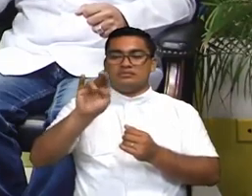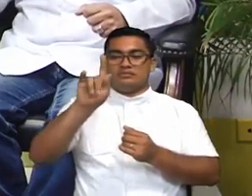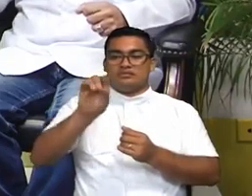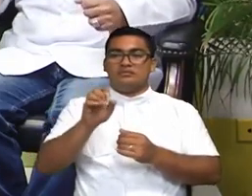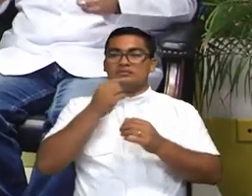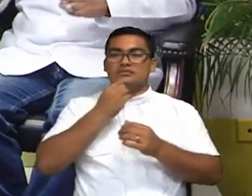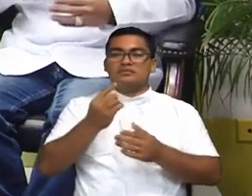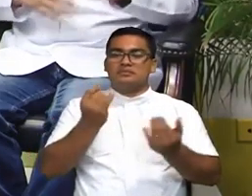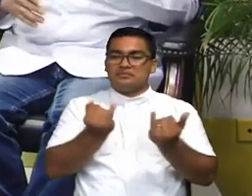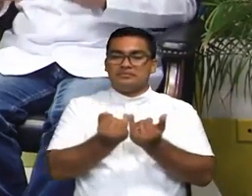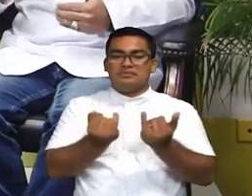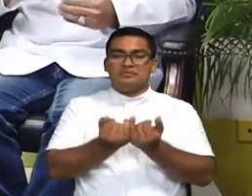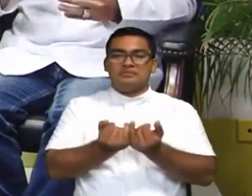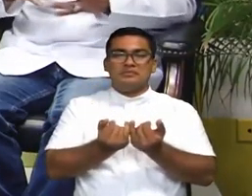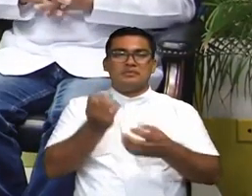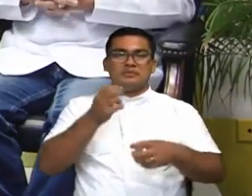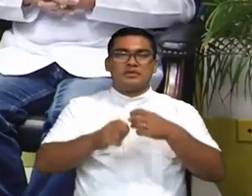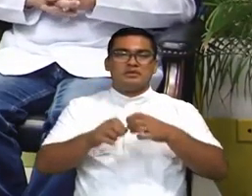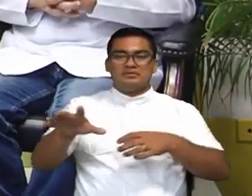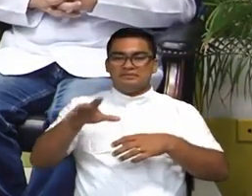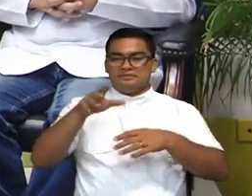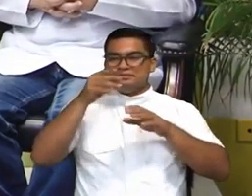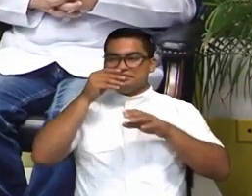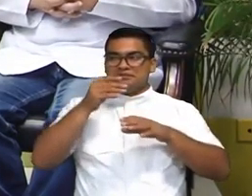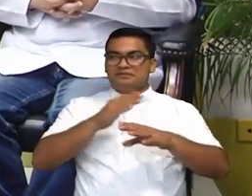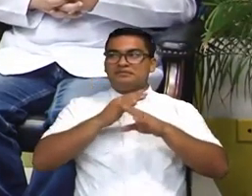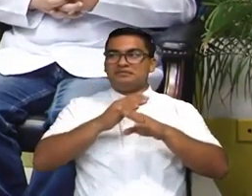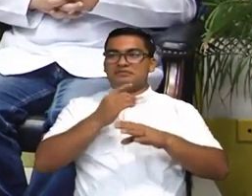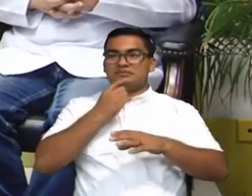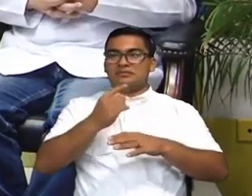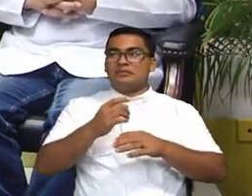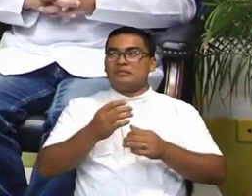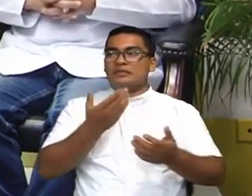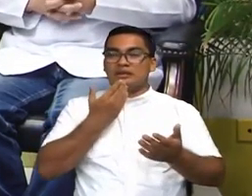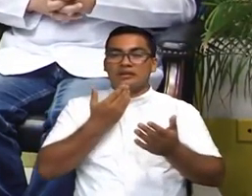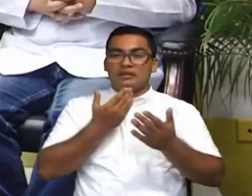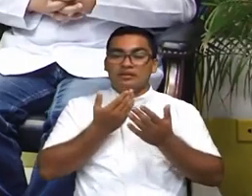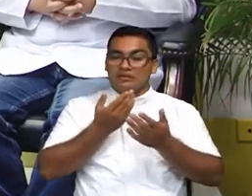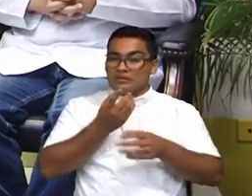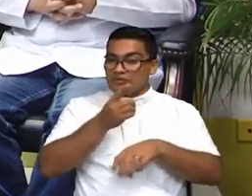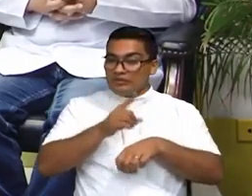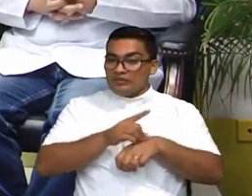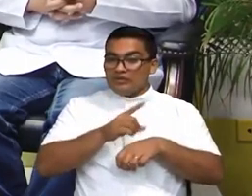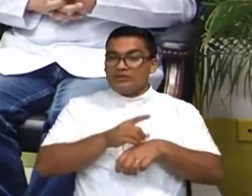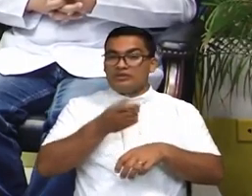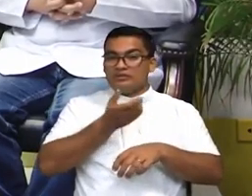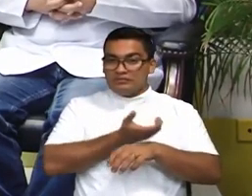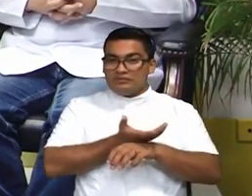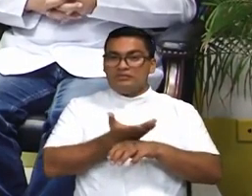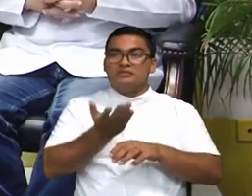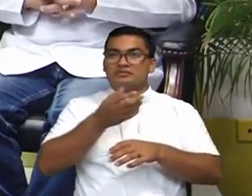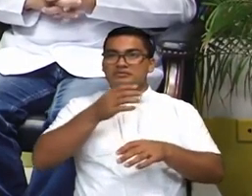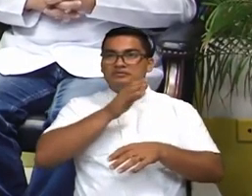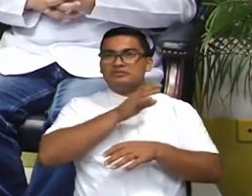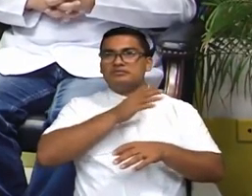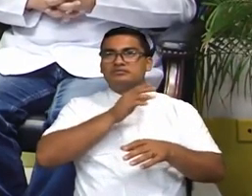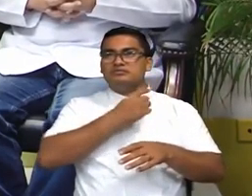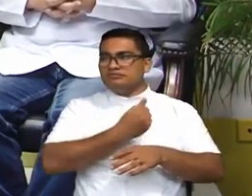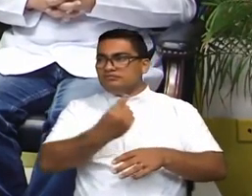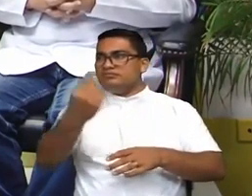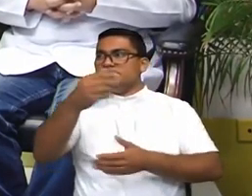hay una exposición al virus de la influenza. Uh-huh. Bueno, doctor, la recomendación, acudir a las unidades de salud,